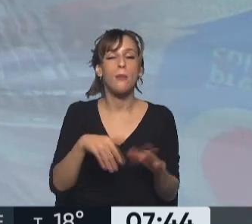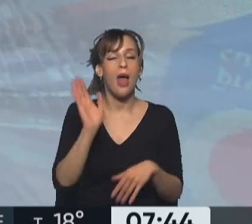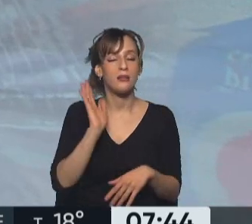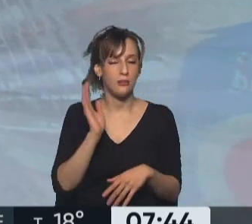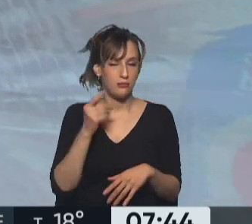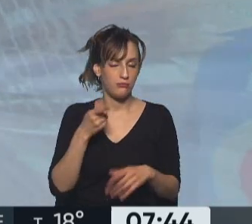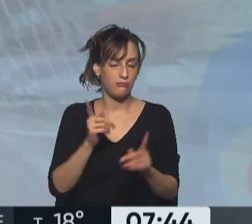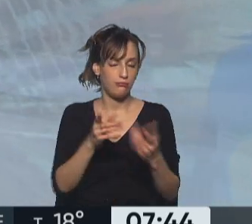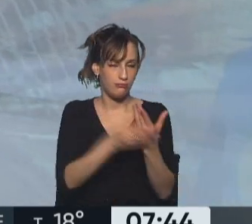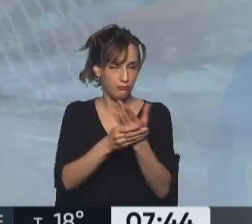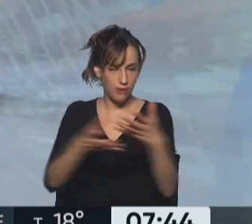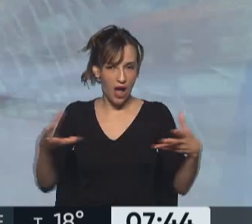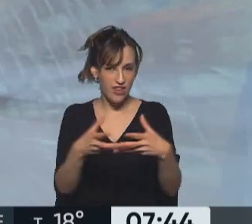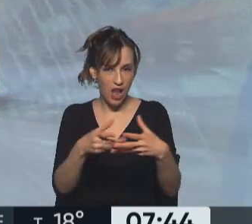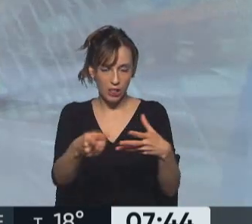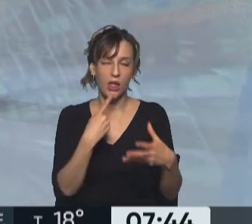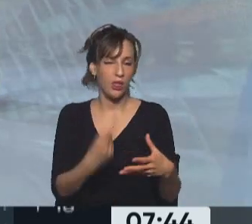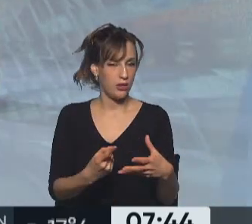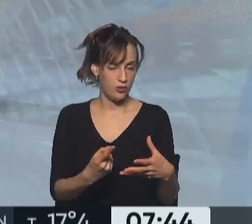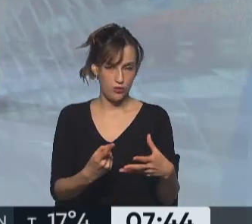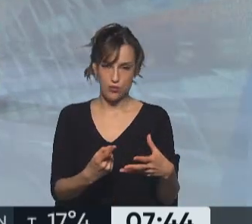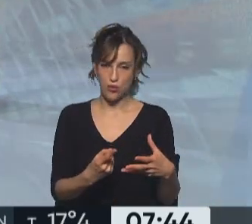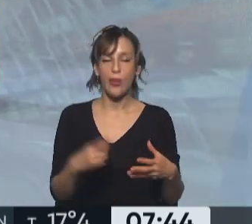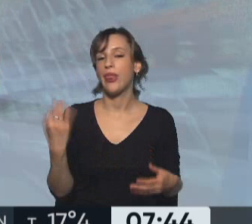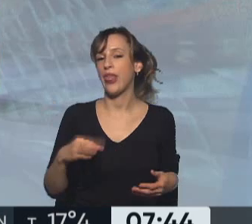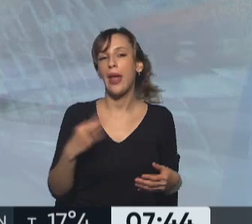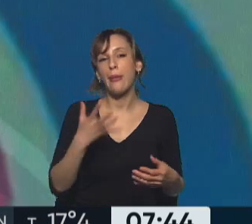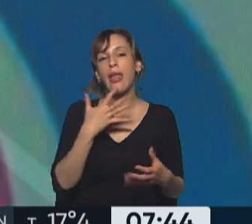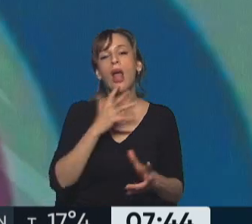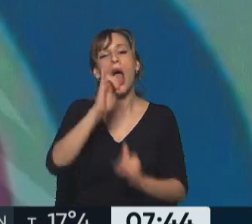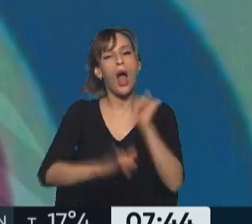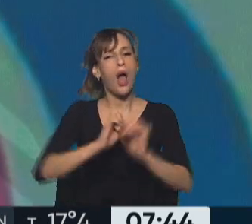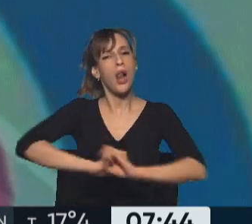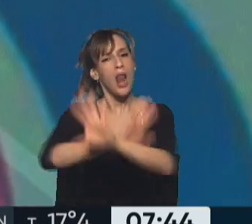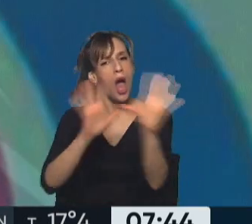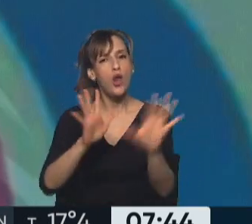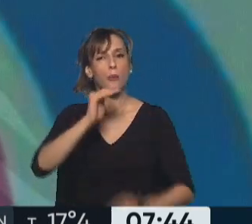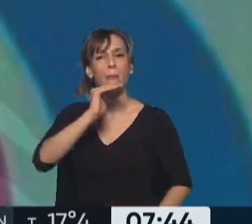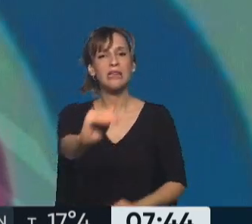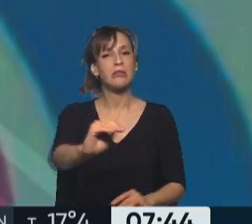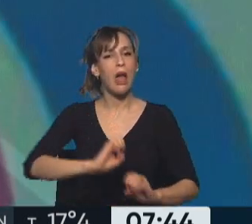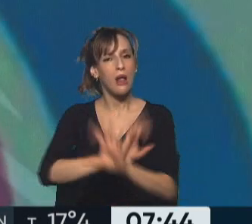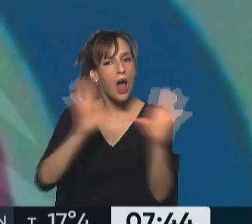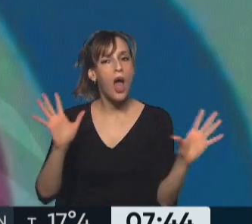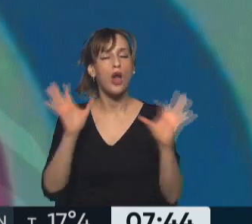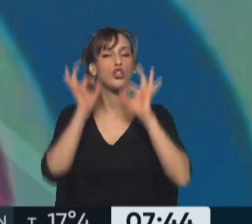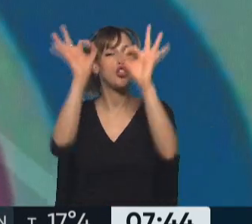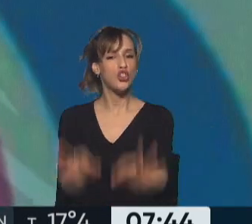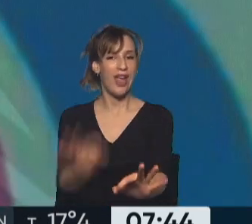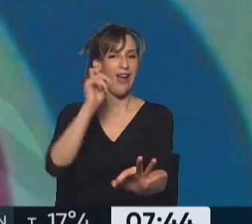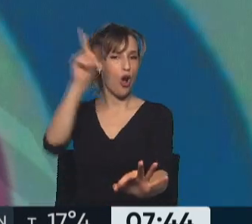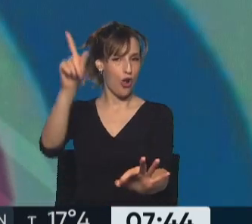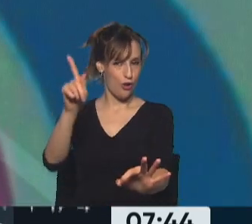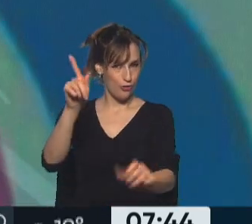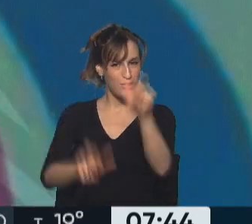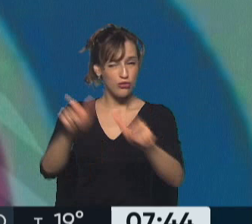del mismo gabinete. Pues dijo que hay que generar, dar certidumbre, ¿no? Y no confusión y